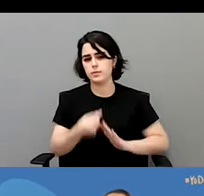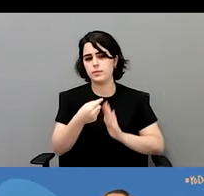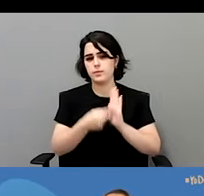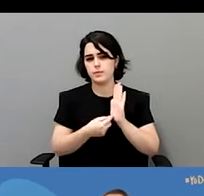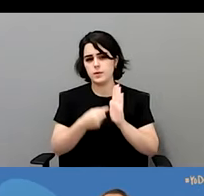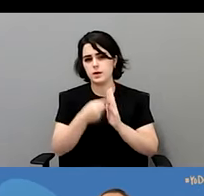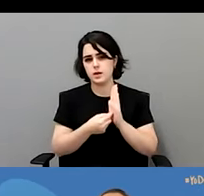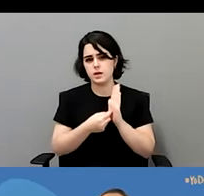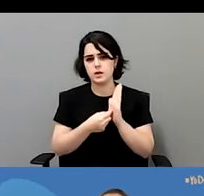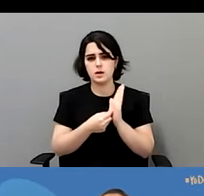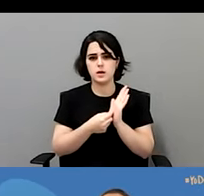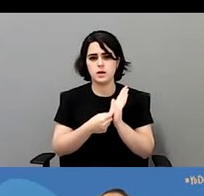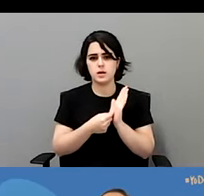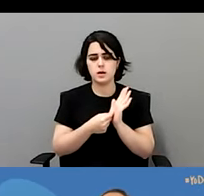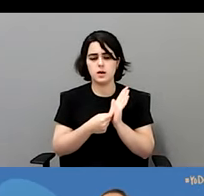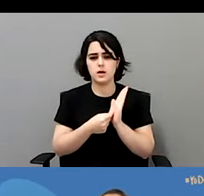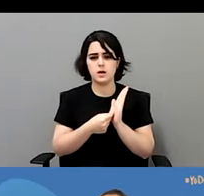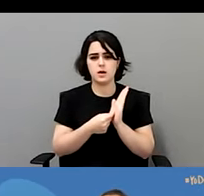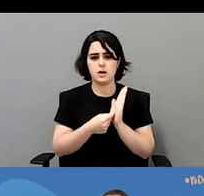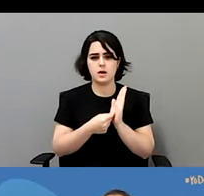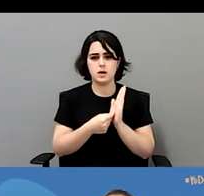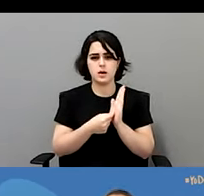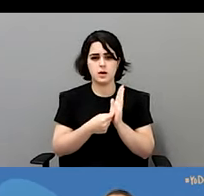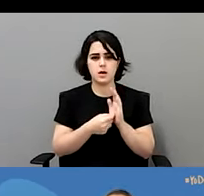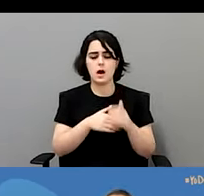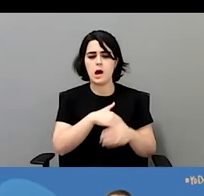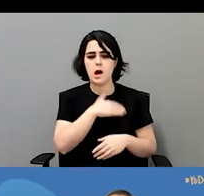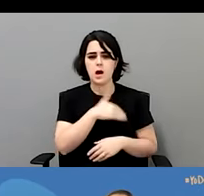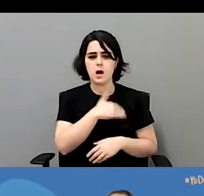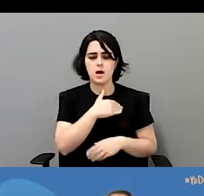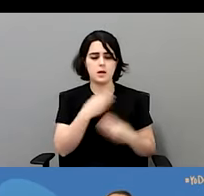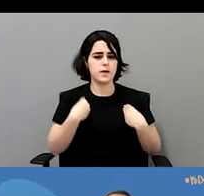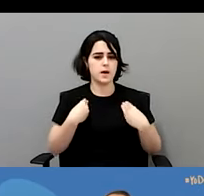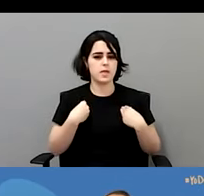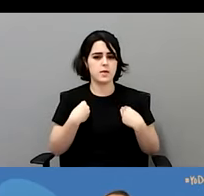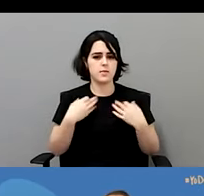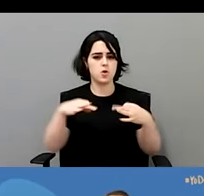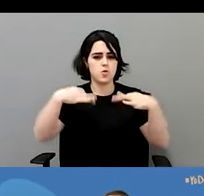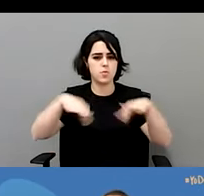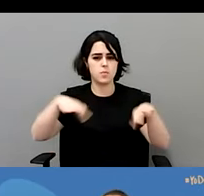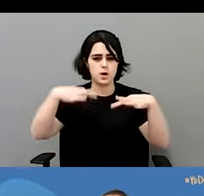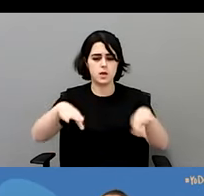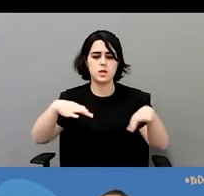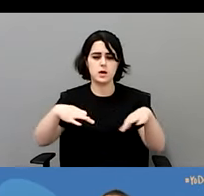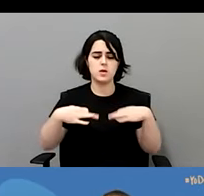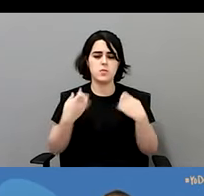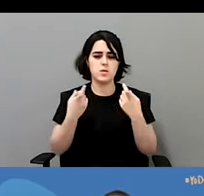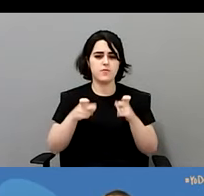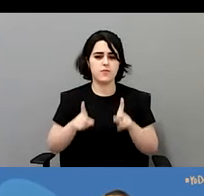académica normalizada sin tener que contar con el apoyo